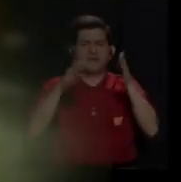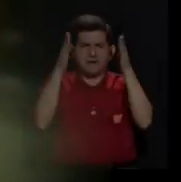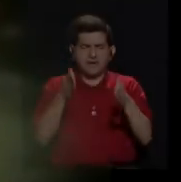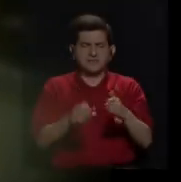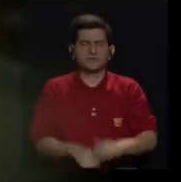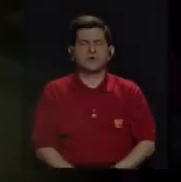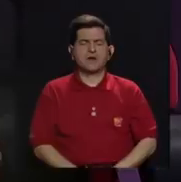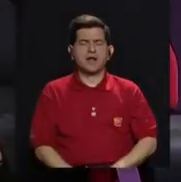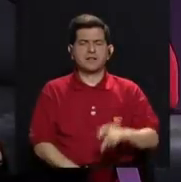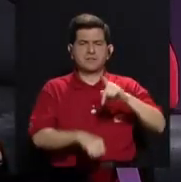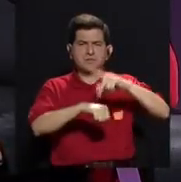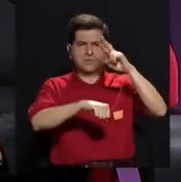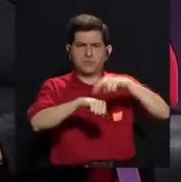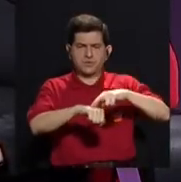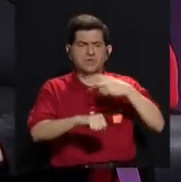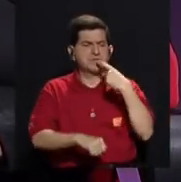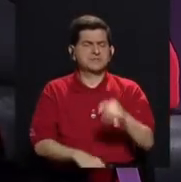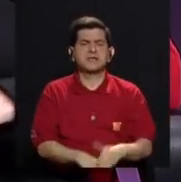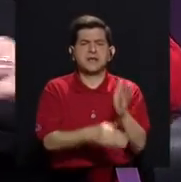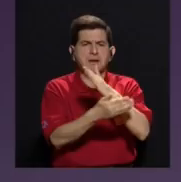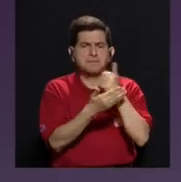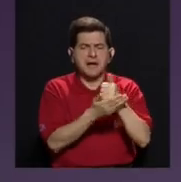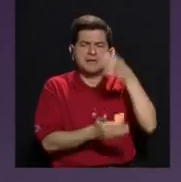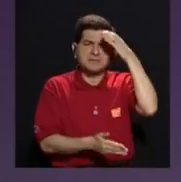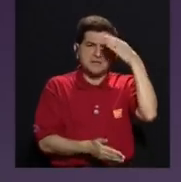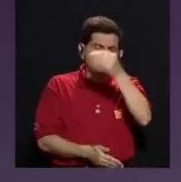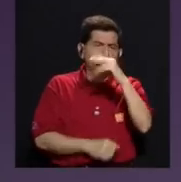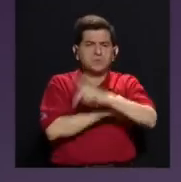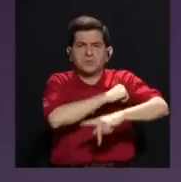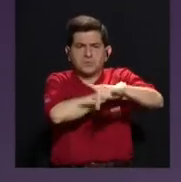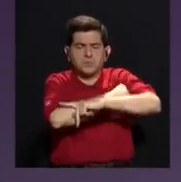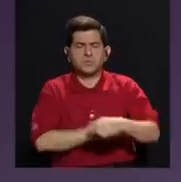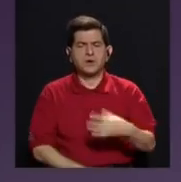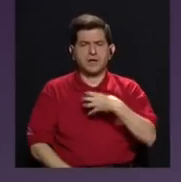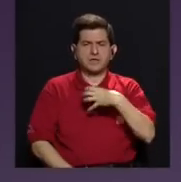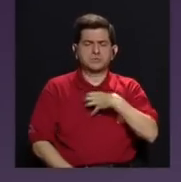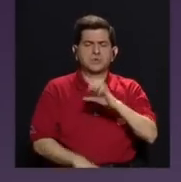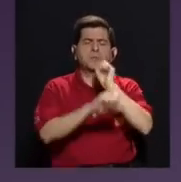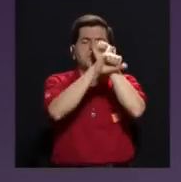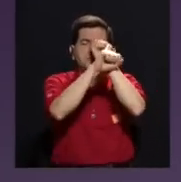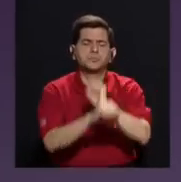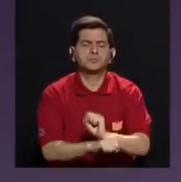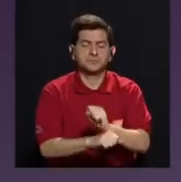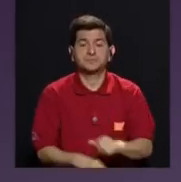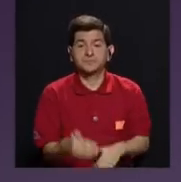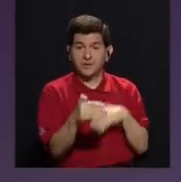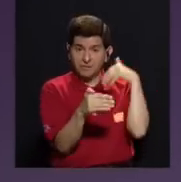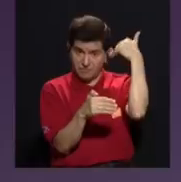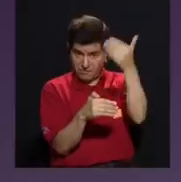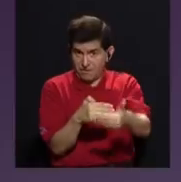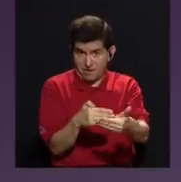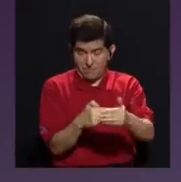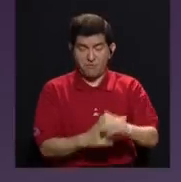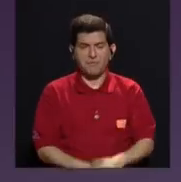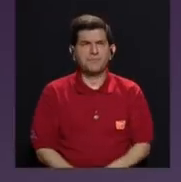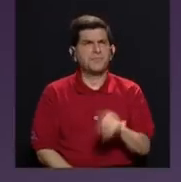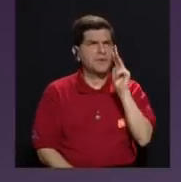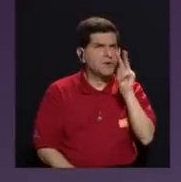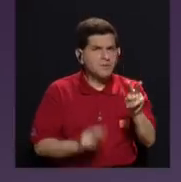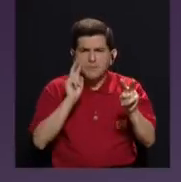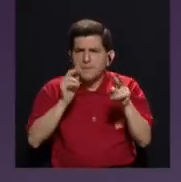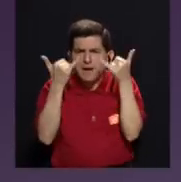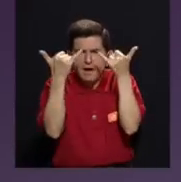es decir que la bomba es parte de la cultura de la nación que es algo folclórico y luego lo que vemos